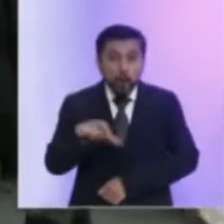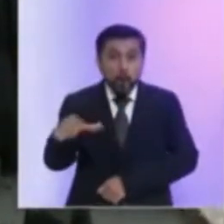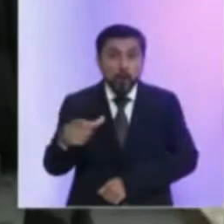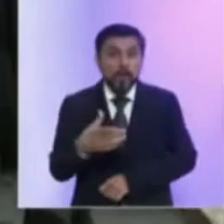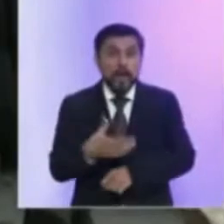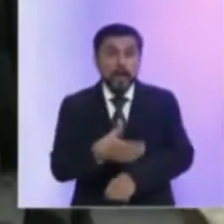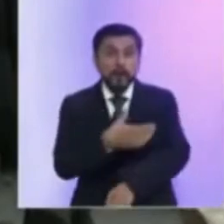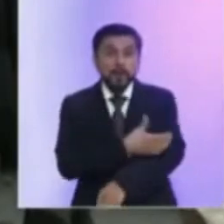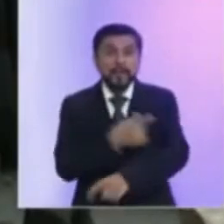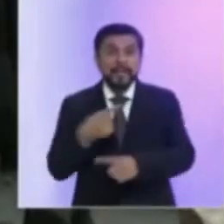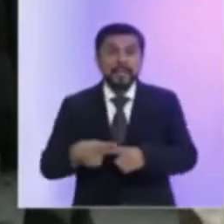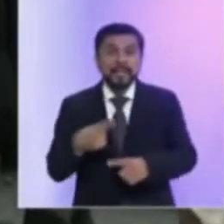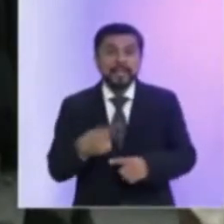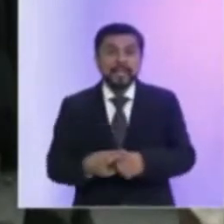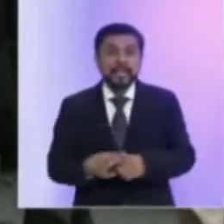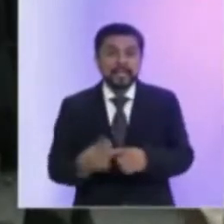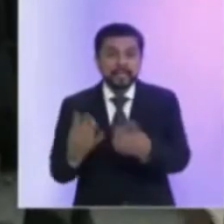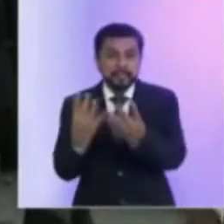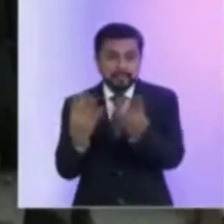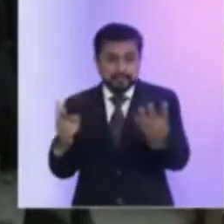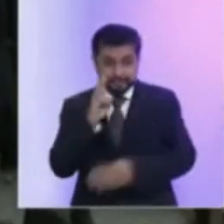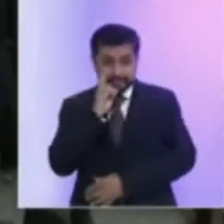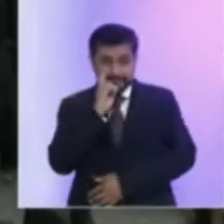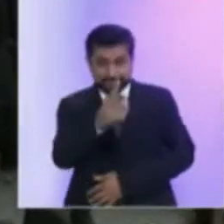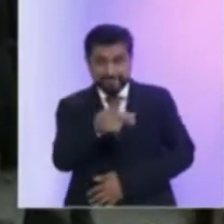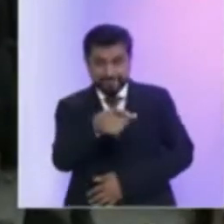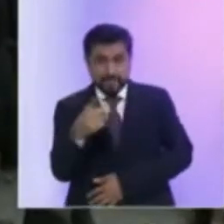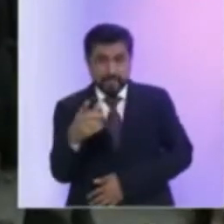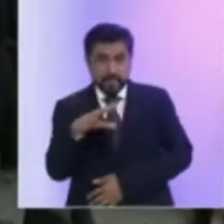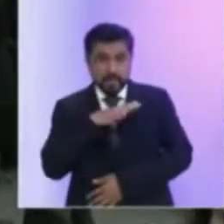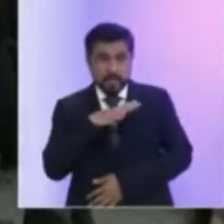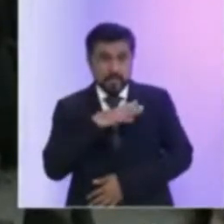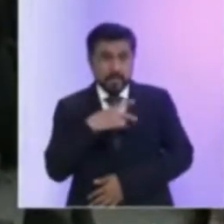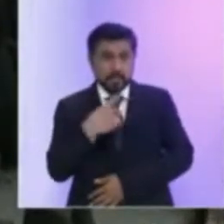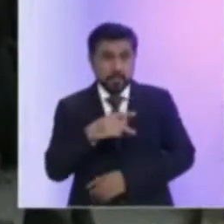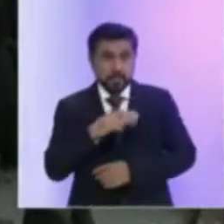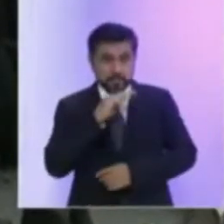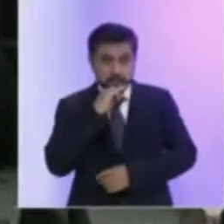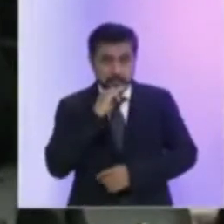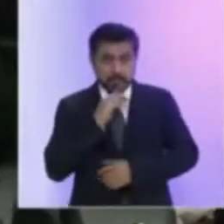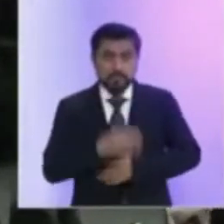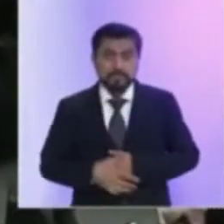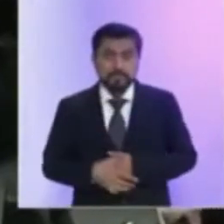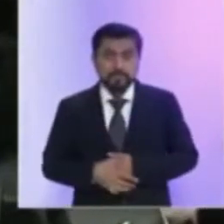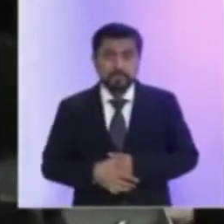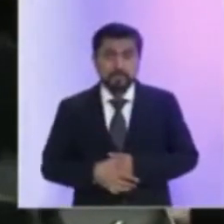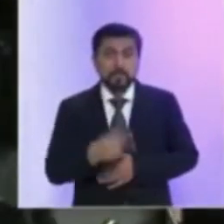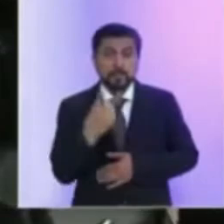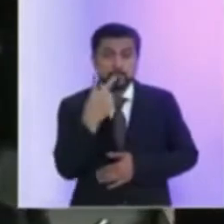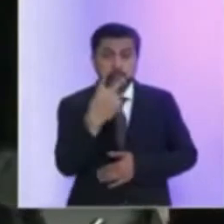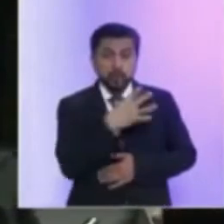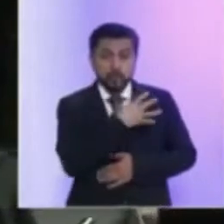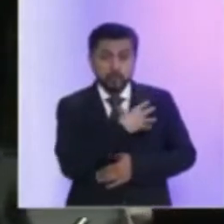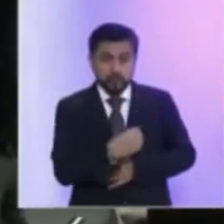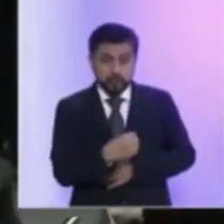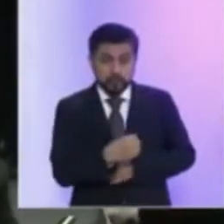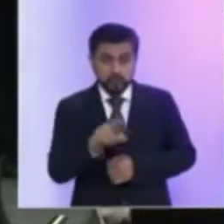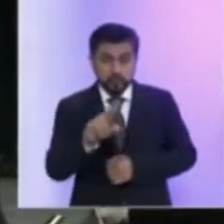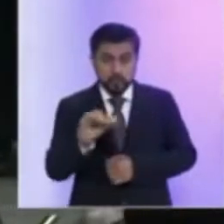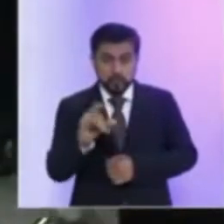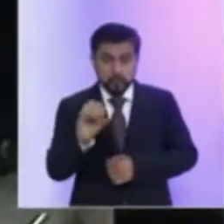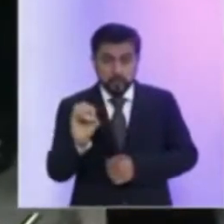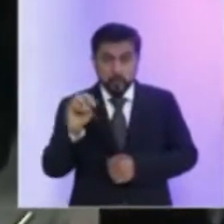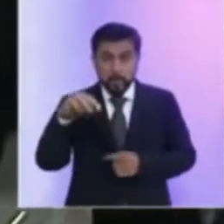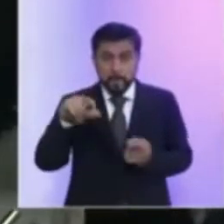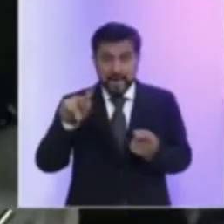la primera fila, los vemos, la acompaña su madre, la acompañan sus dos hijos, Rodrigo y